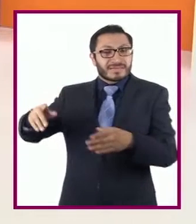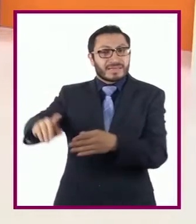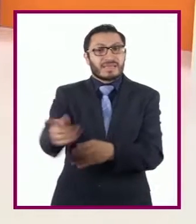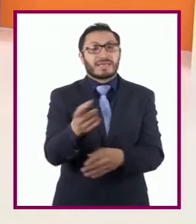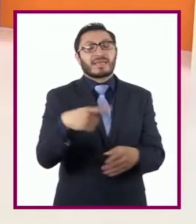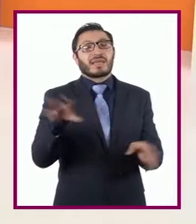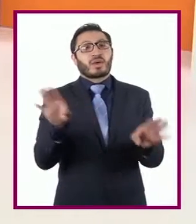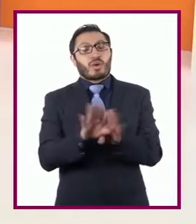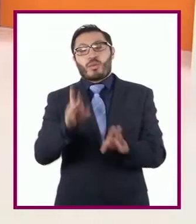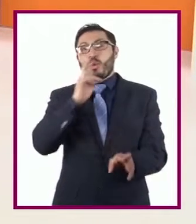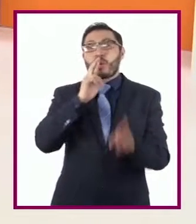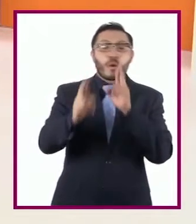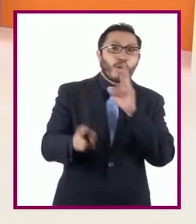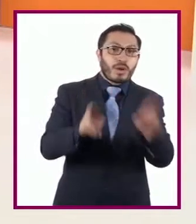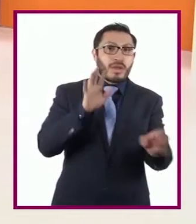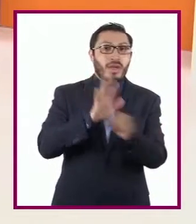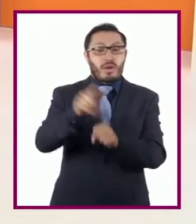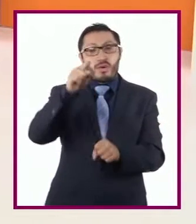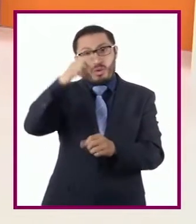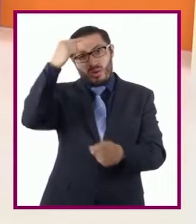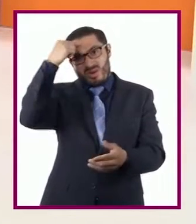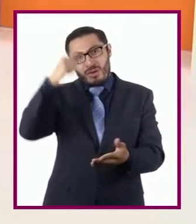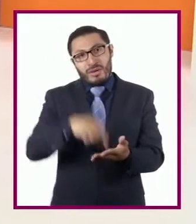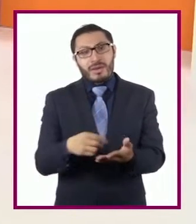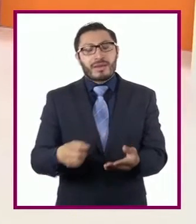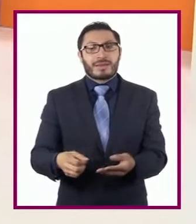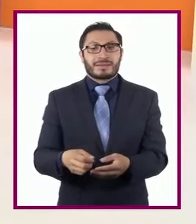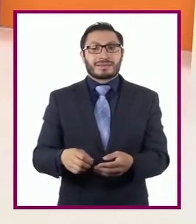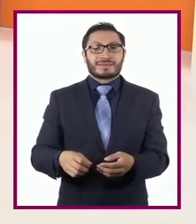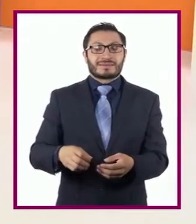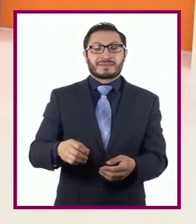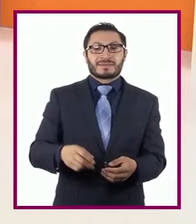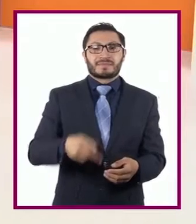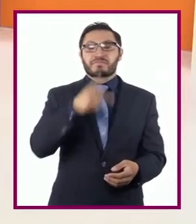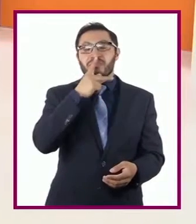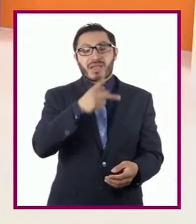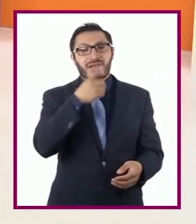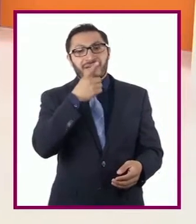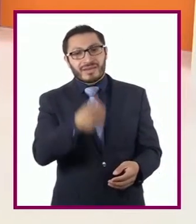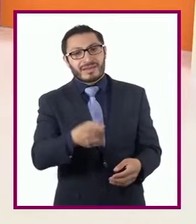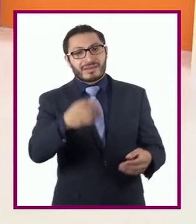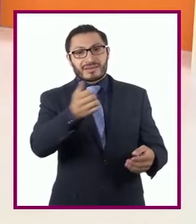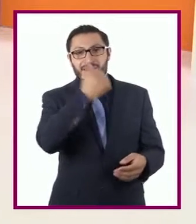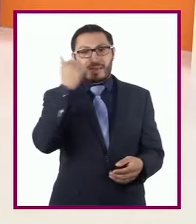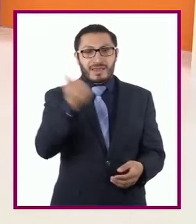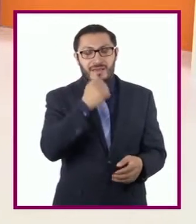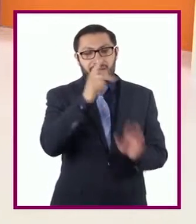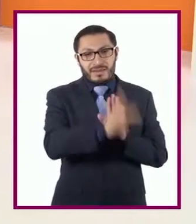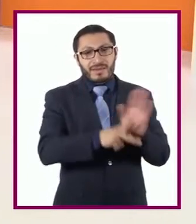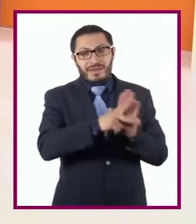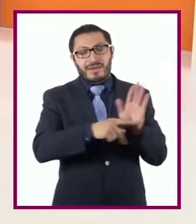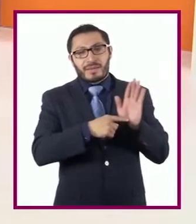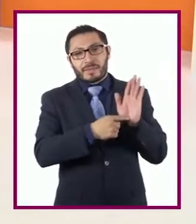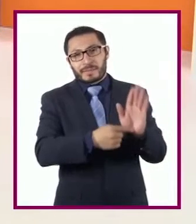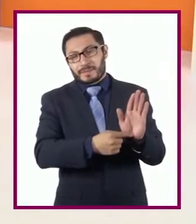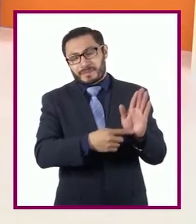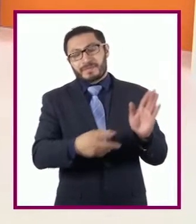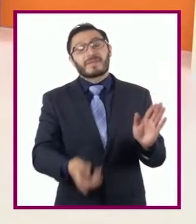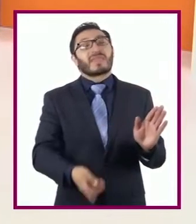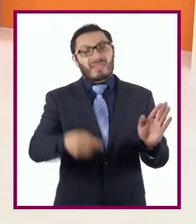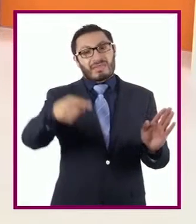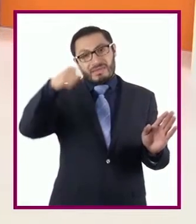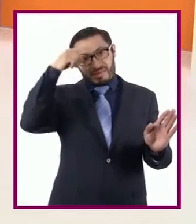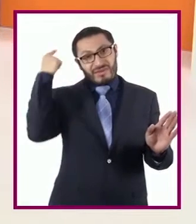una respuesta, ¿qué les parece si primero retomamos la siguiente frase que dice el estudiante en el video? Es